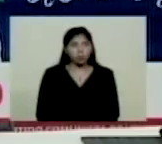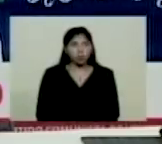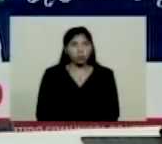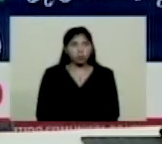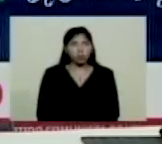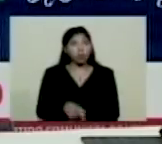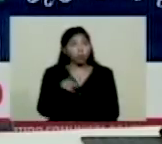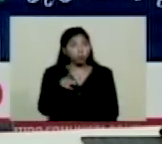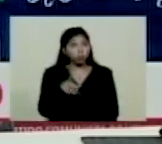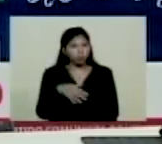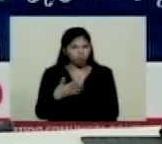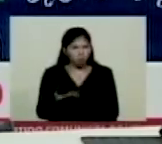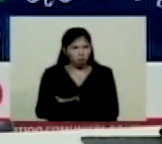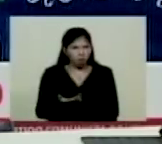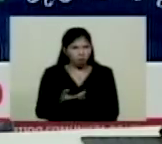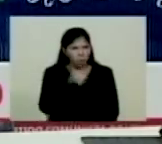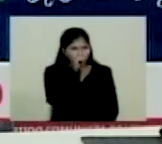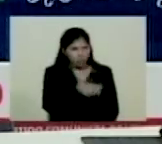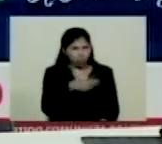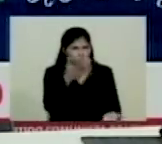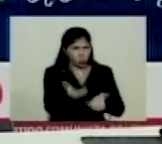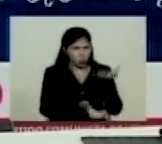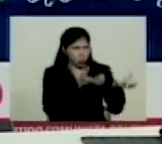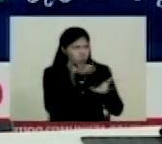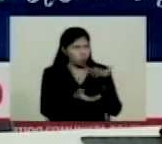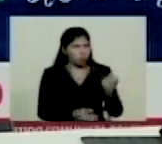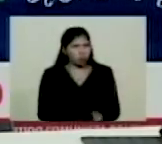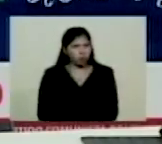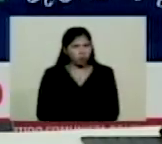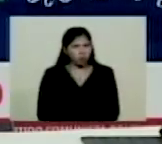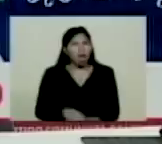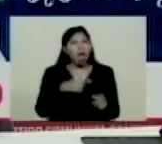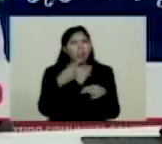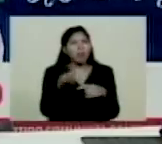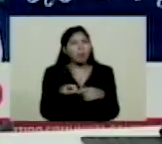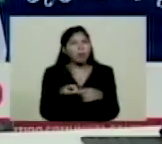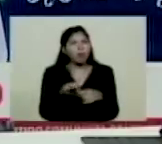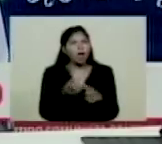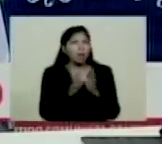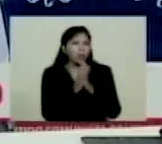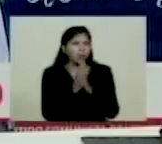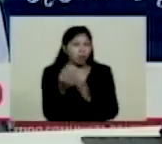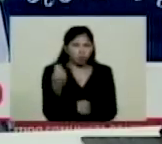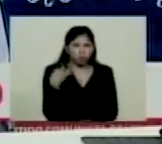Usted no puede quemar una persona, un ser vivo en una esquina de Altamira y después pedir el voto. Eso no lo puede hacer.